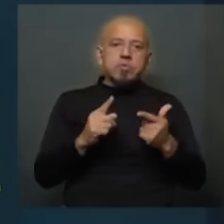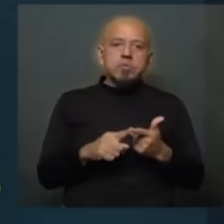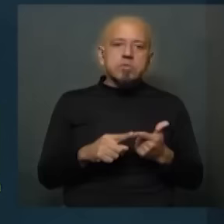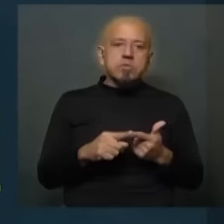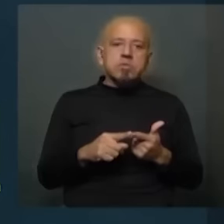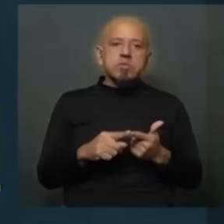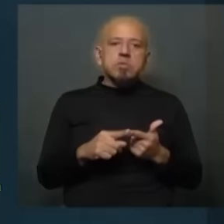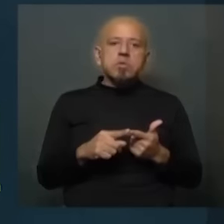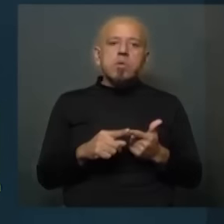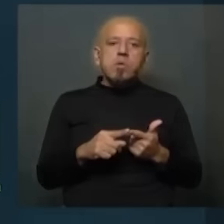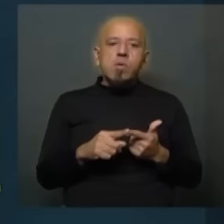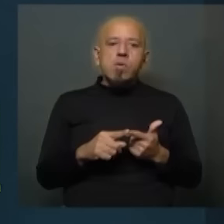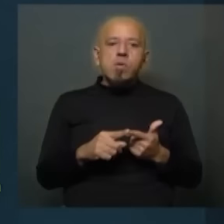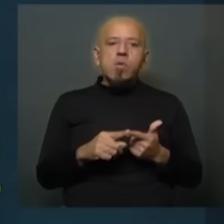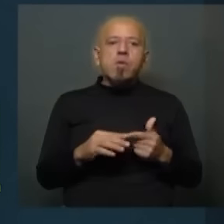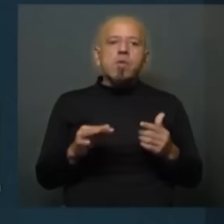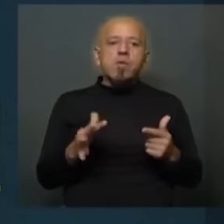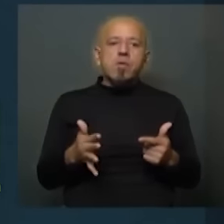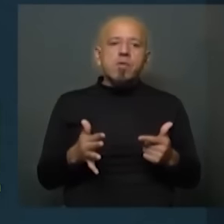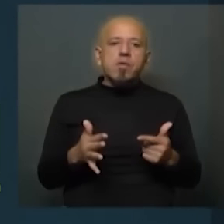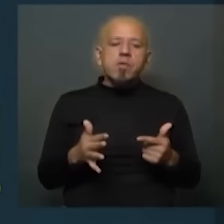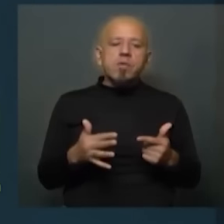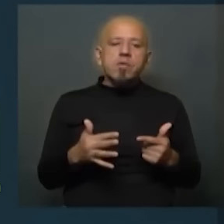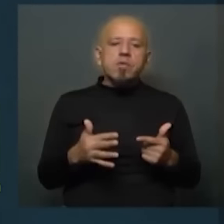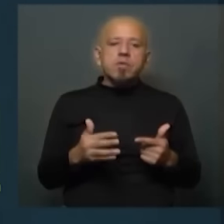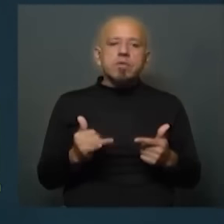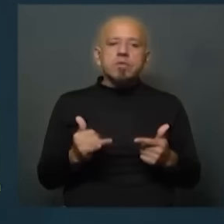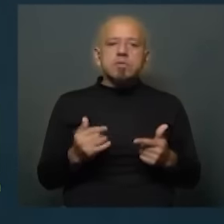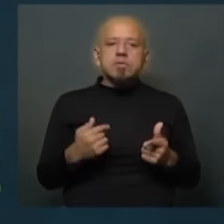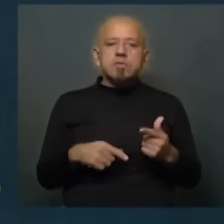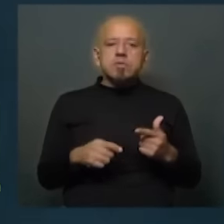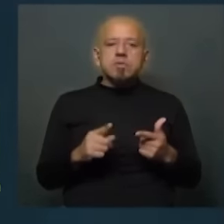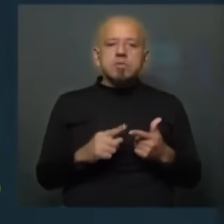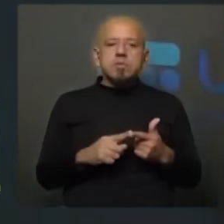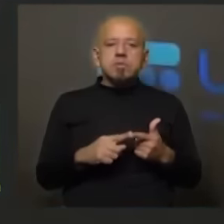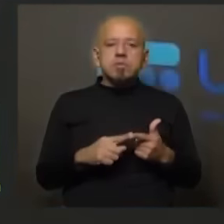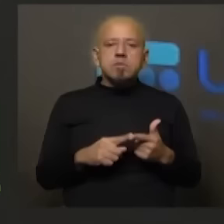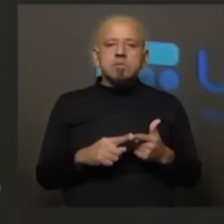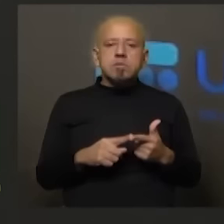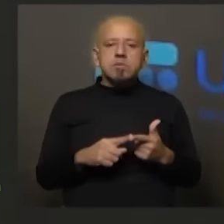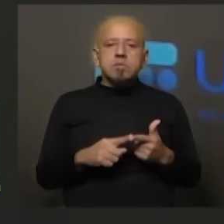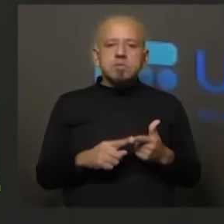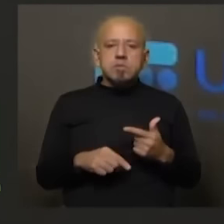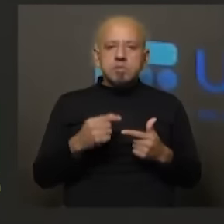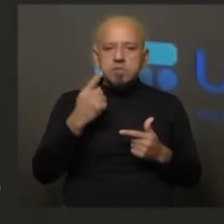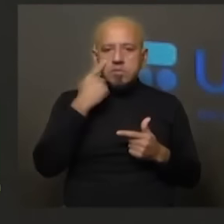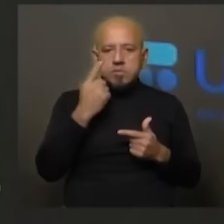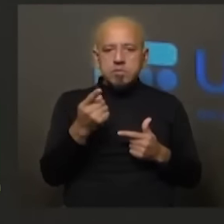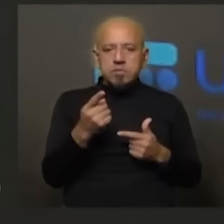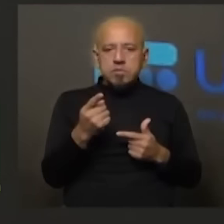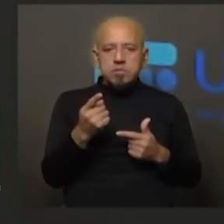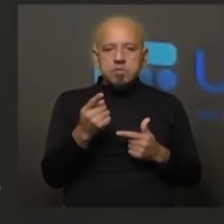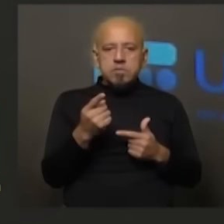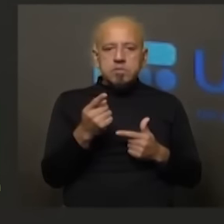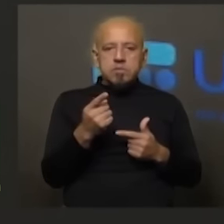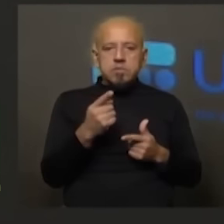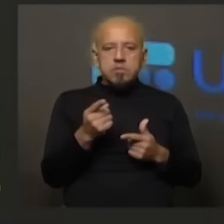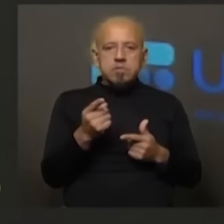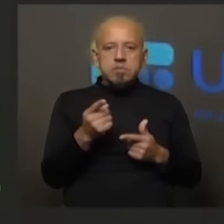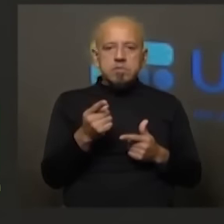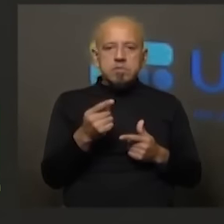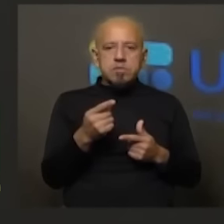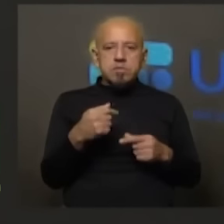interna que parece tener cierta definición. Por otro lado, si miramos los puntitos verdes, que es el punto verde señala